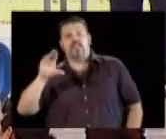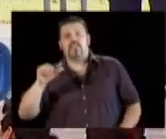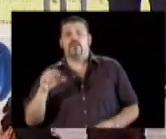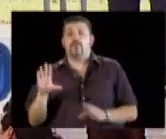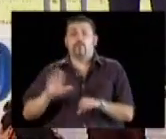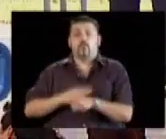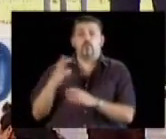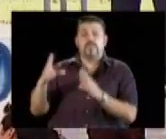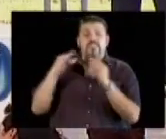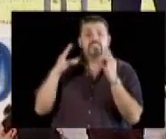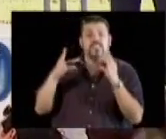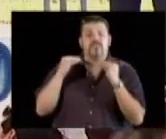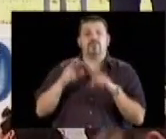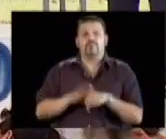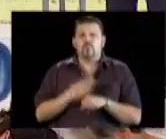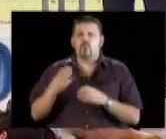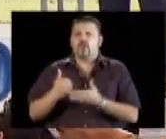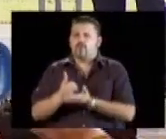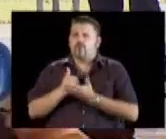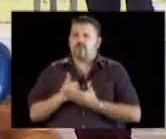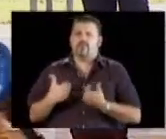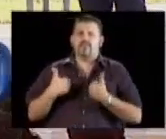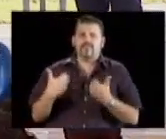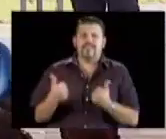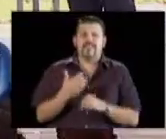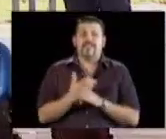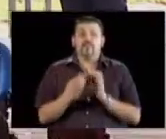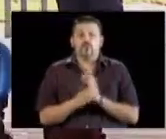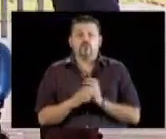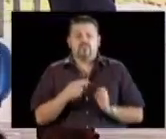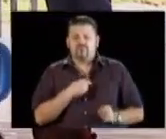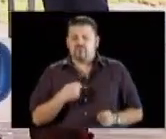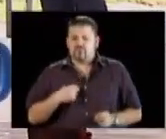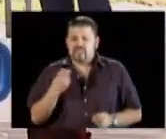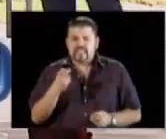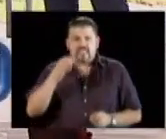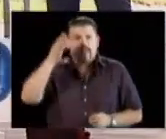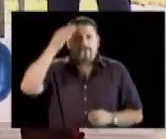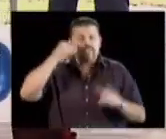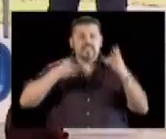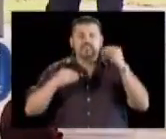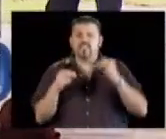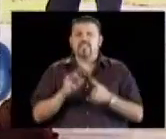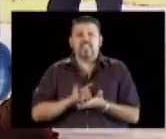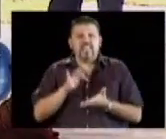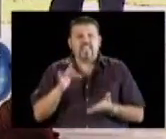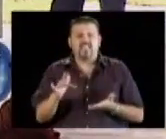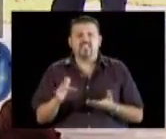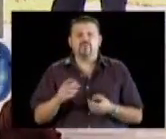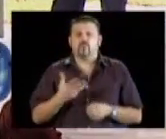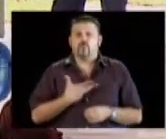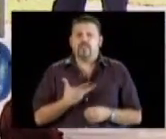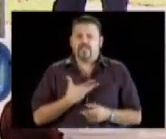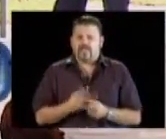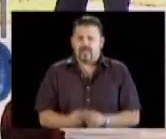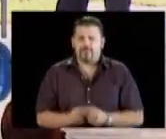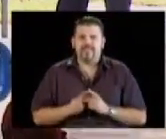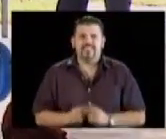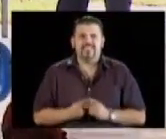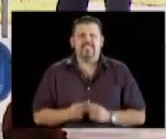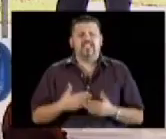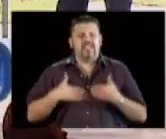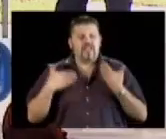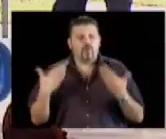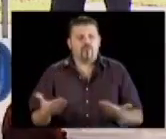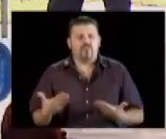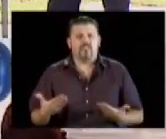entender. Sé que he sido de lento aprendizaje, pero gracias por tenerme la paciencia y la